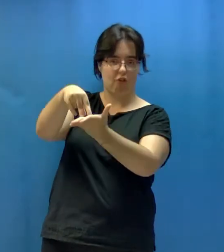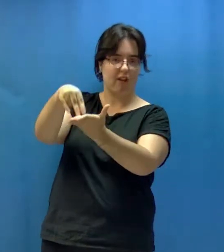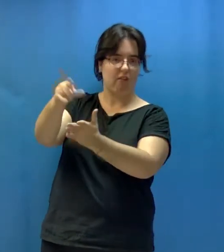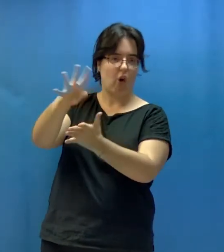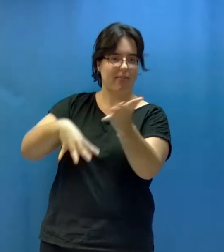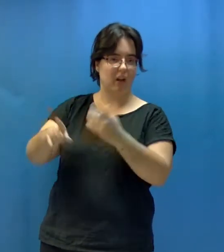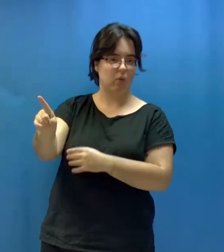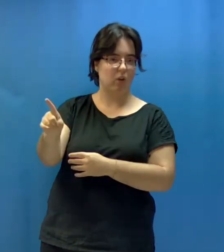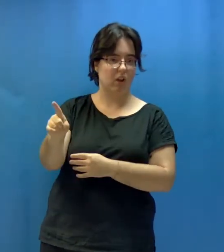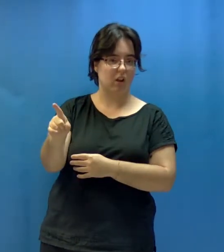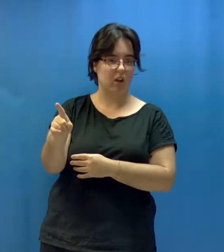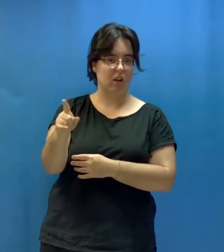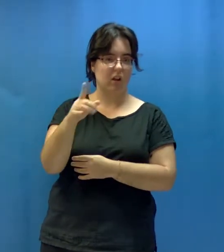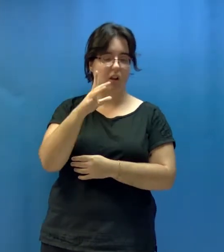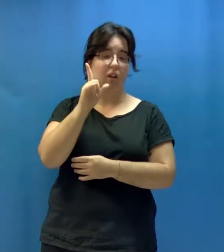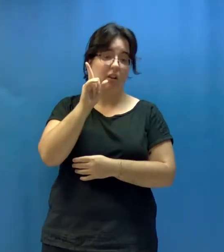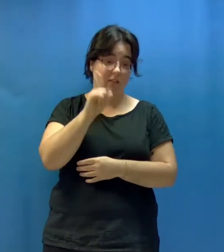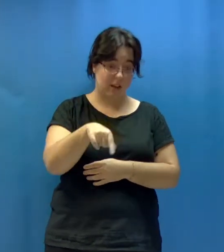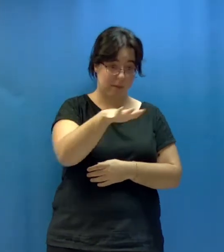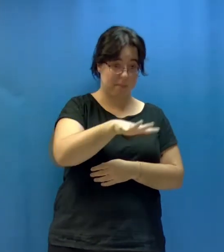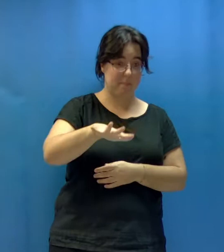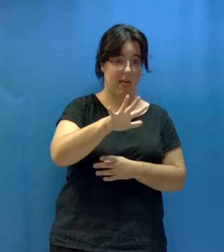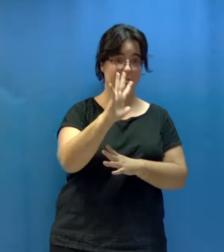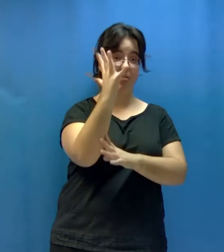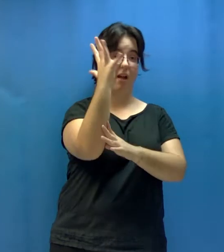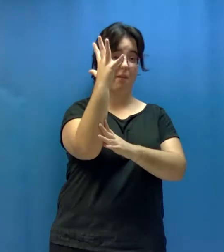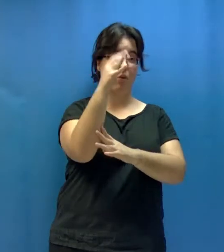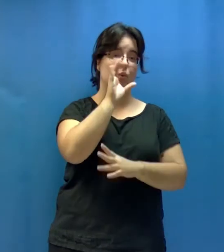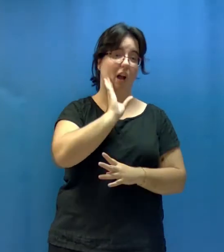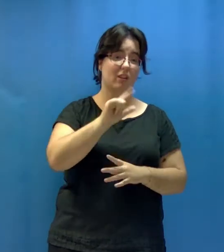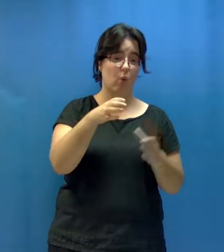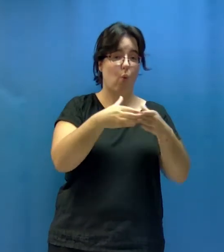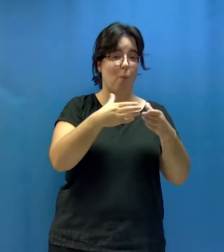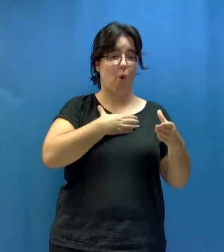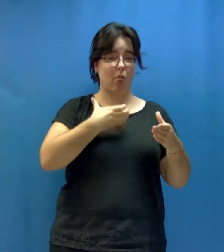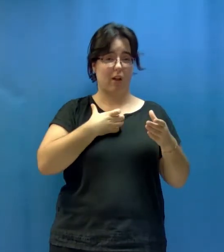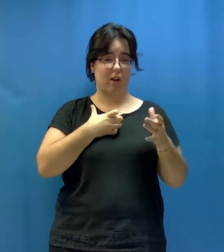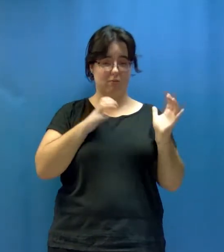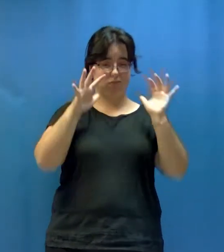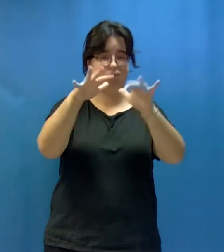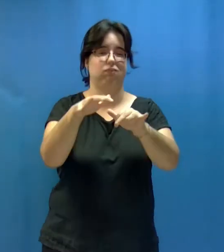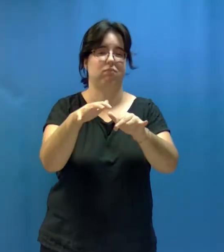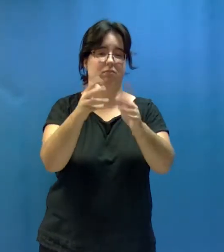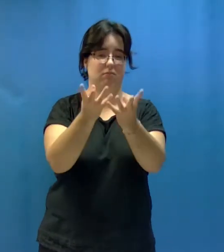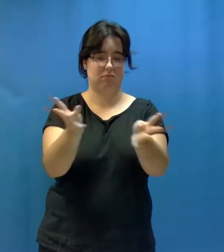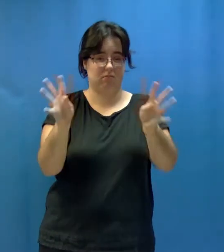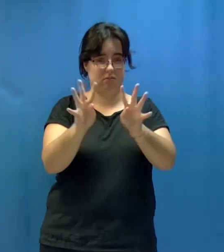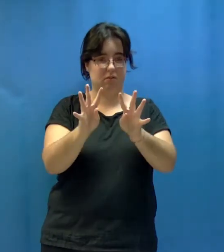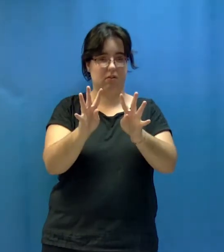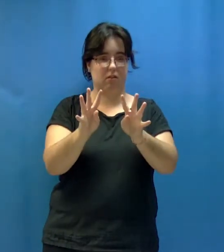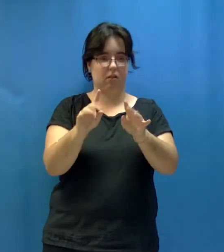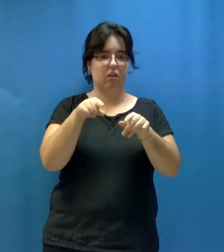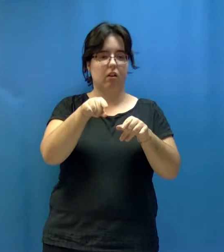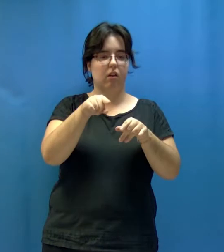en Cataluña y en la Plaza María Agustina, donde un grupo de concejales de este ayuntamiento se unieron a los sublevados pugnando por